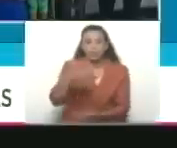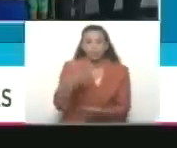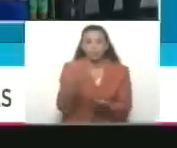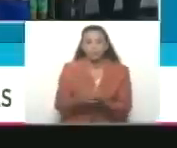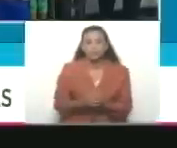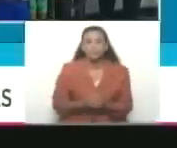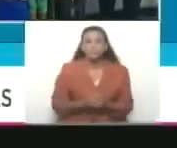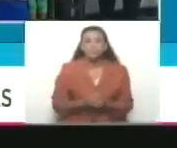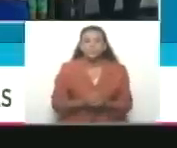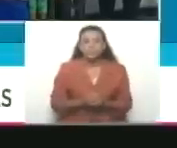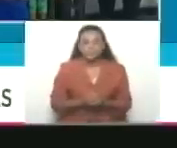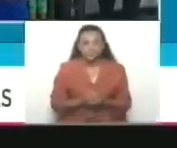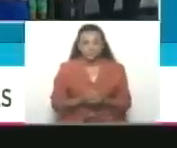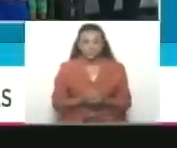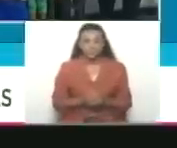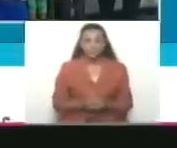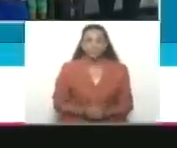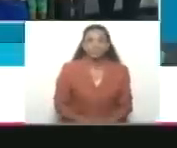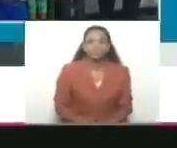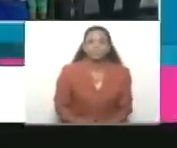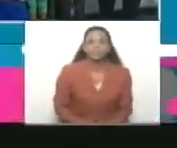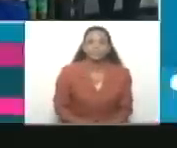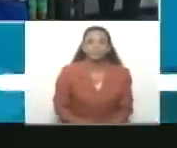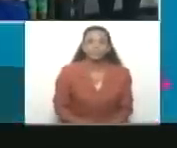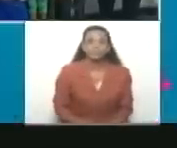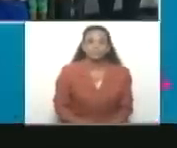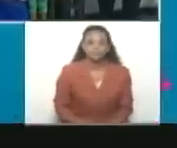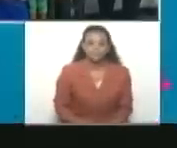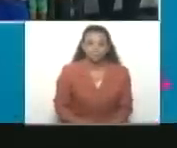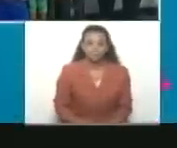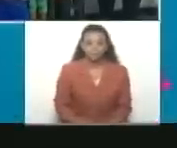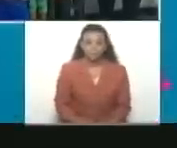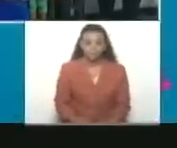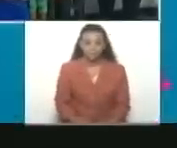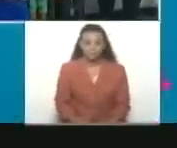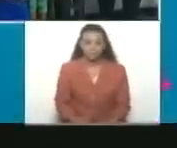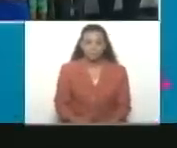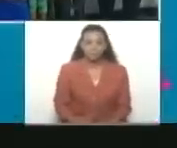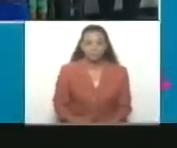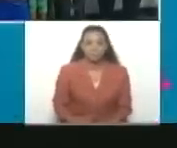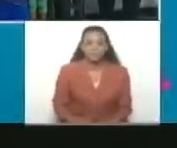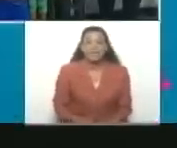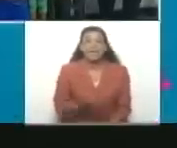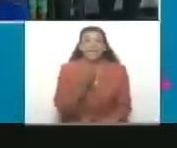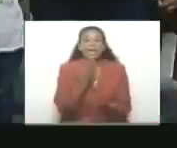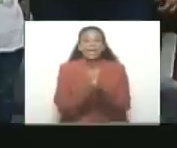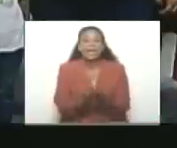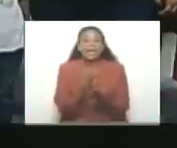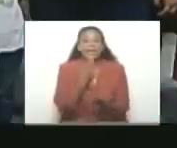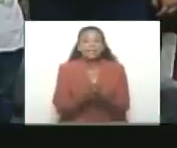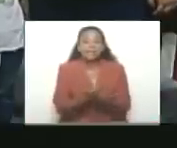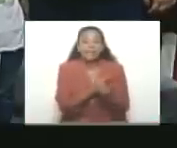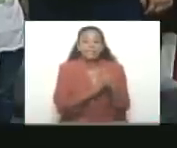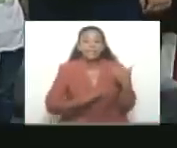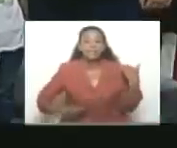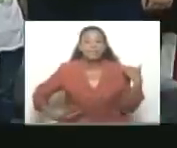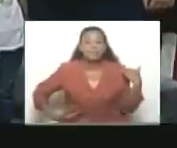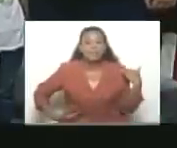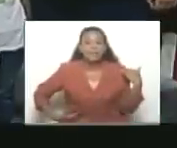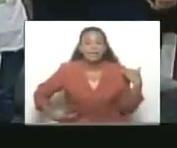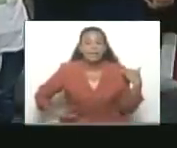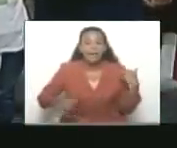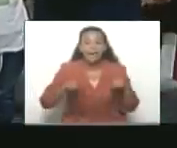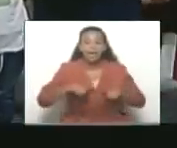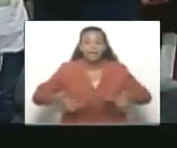adelante villarroel cuando bien gracias mi comandante presidente